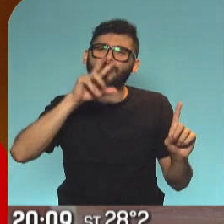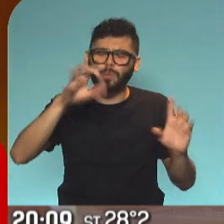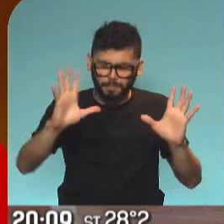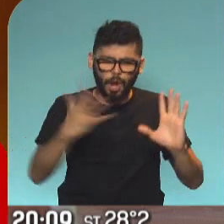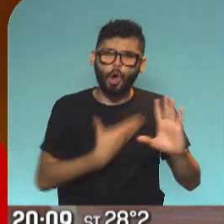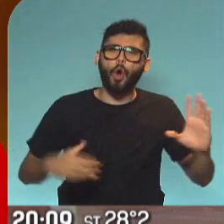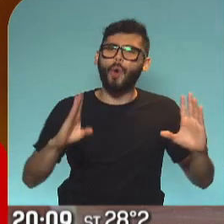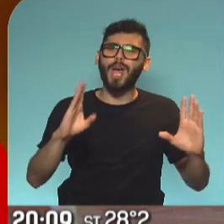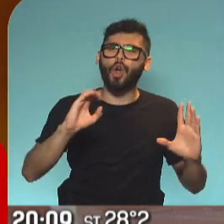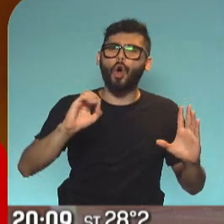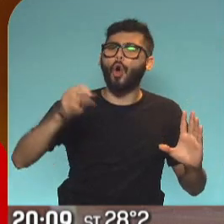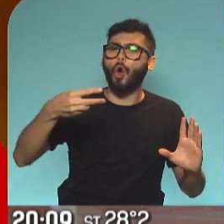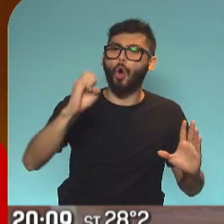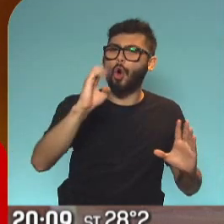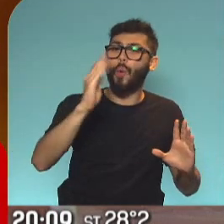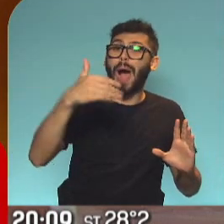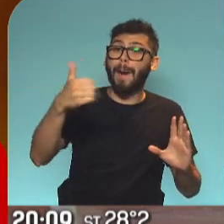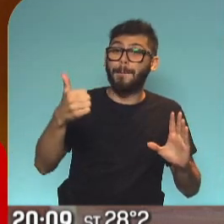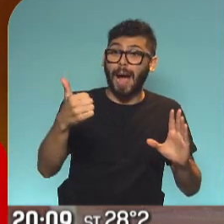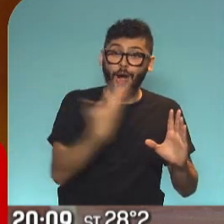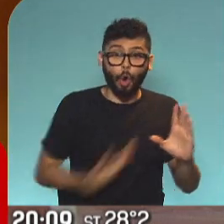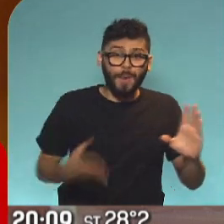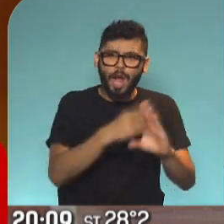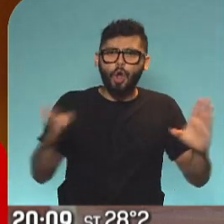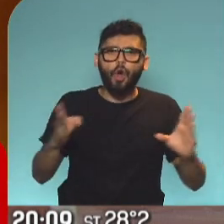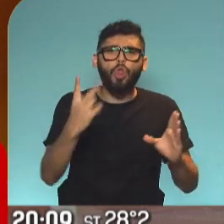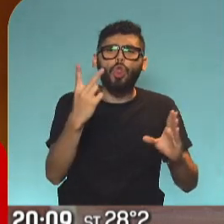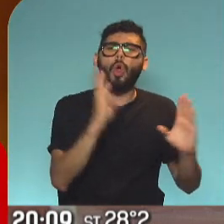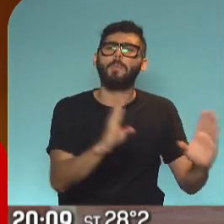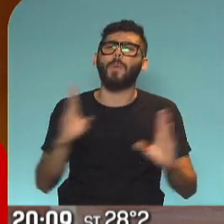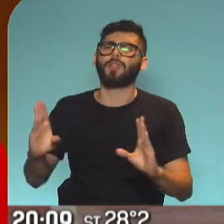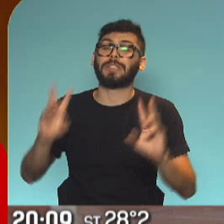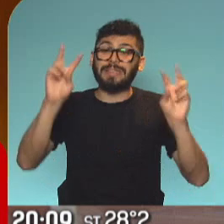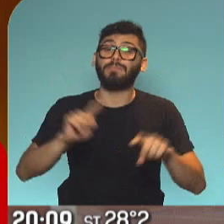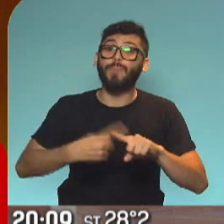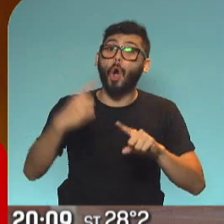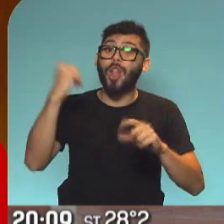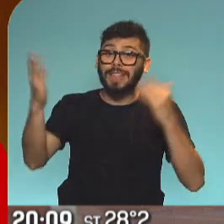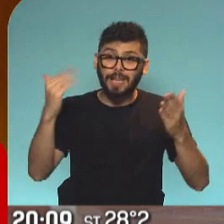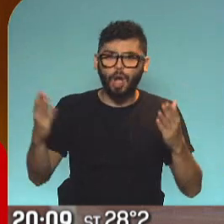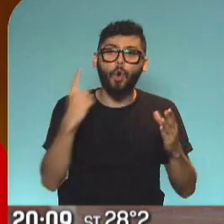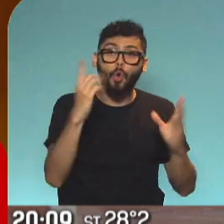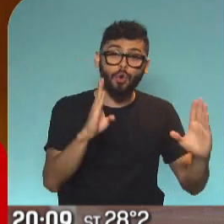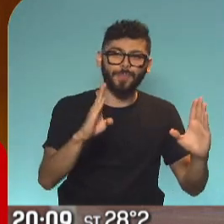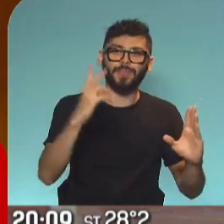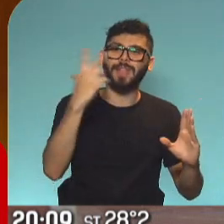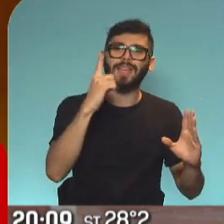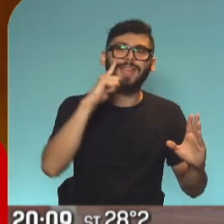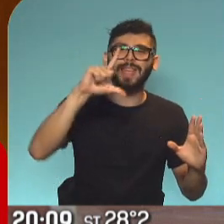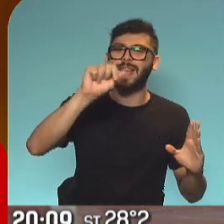Obama tuvo dos momentos muy distintos de política internacional. Uno, el de Hillary Clinton, que